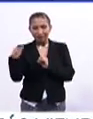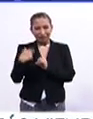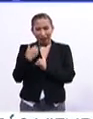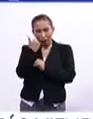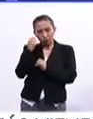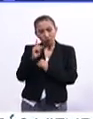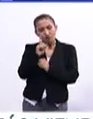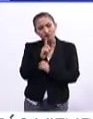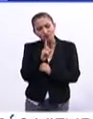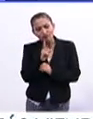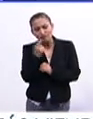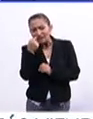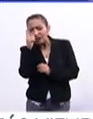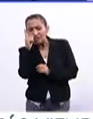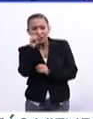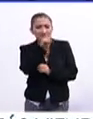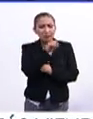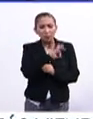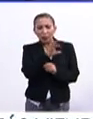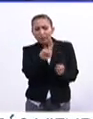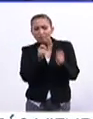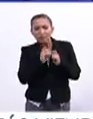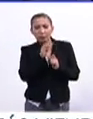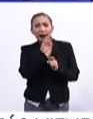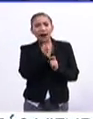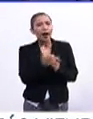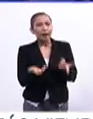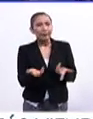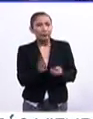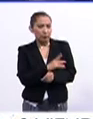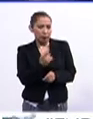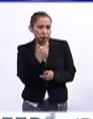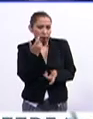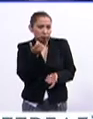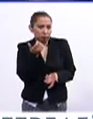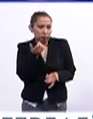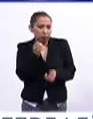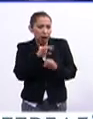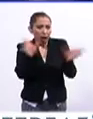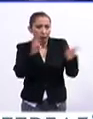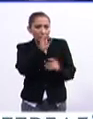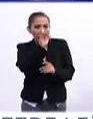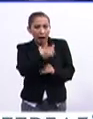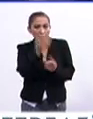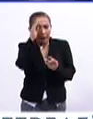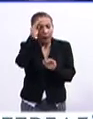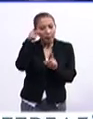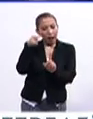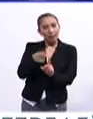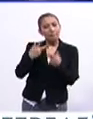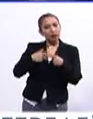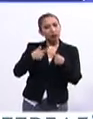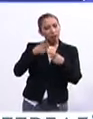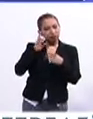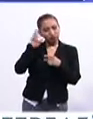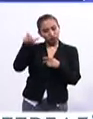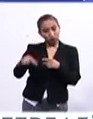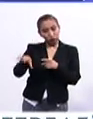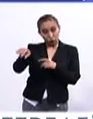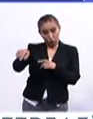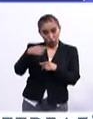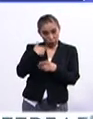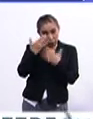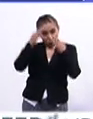un estudiante poder acceder a esta beca? Porque pues finalmente también las becas están pensadas para gente que